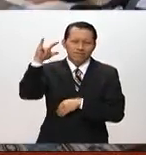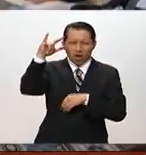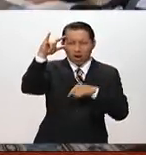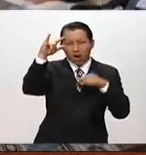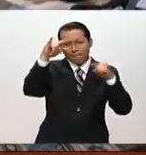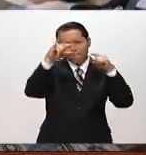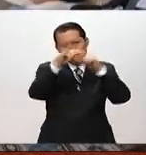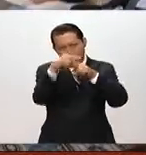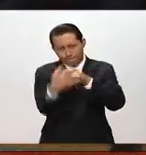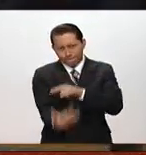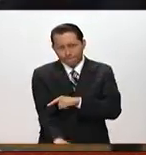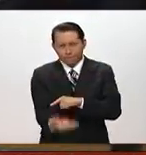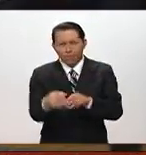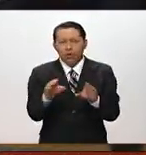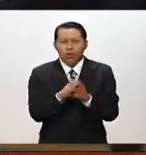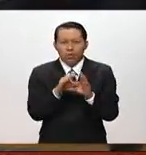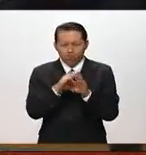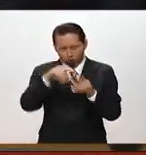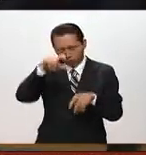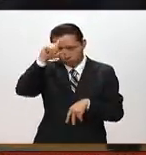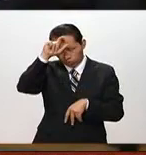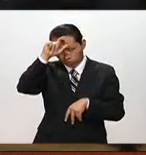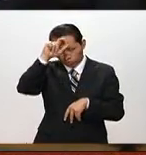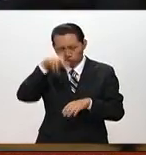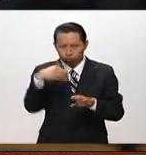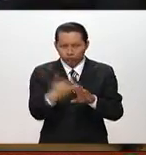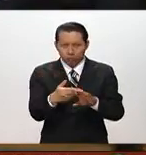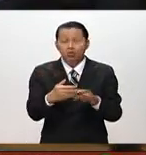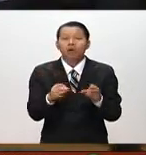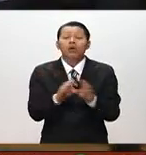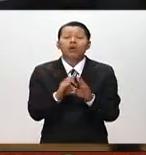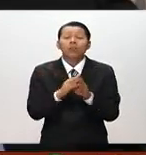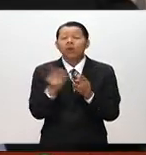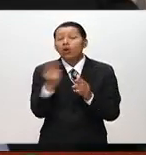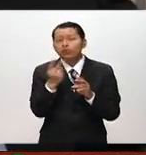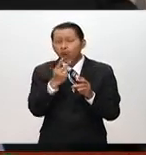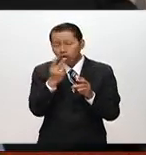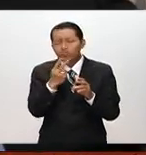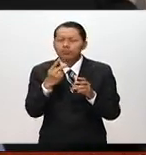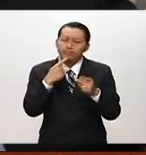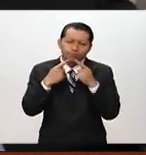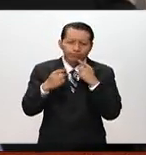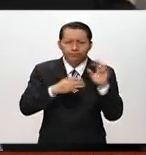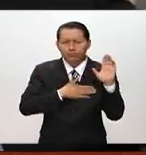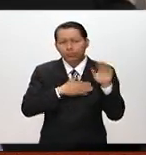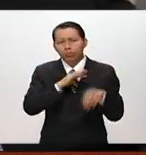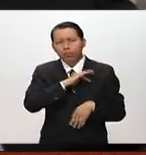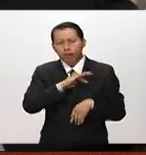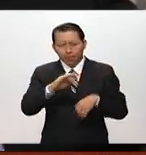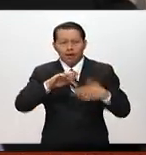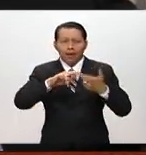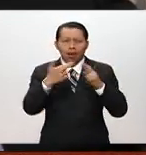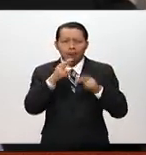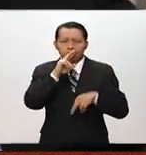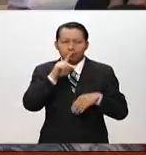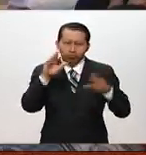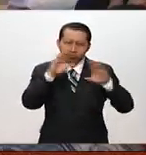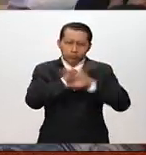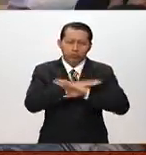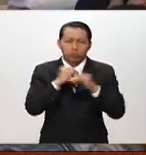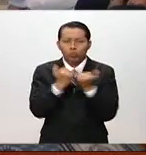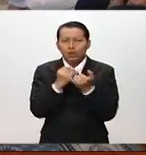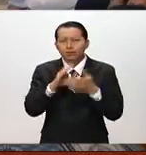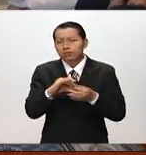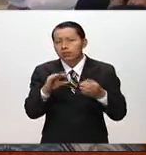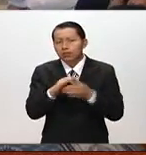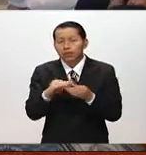caza ruso por la Armada turca. Ambos prometieron reconstruir la cooperación económica y hablaron también